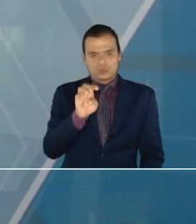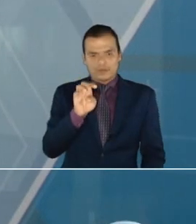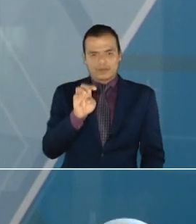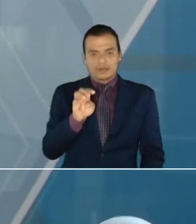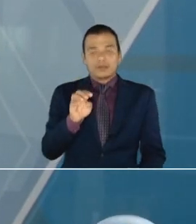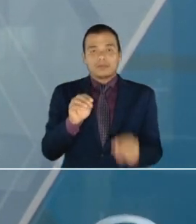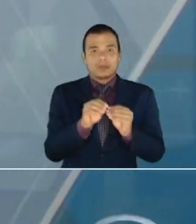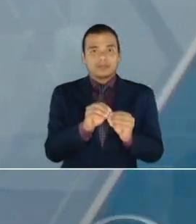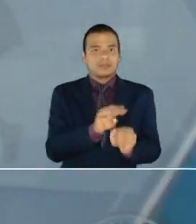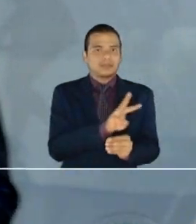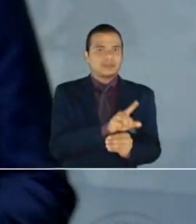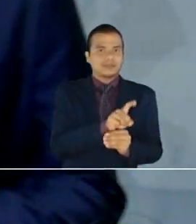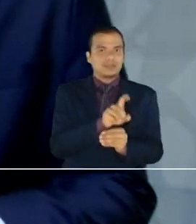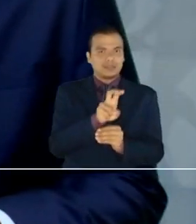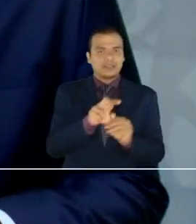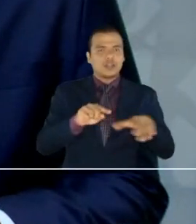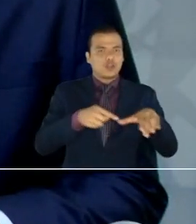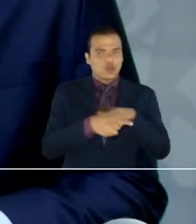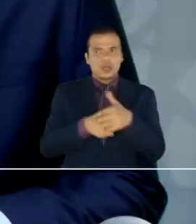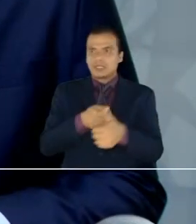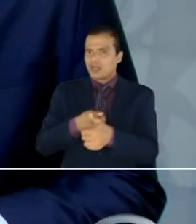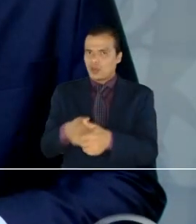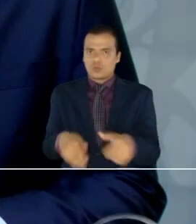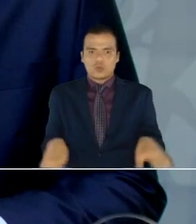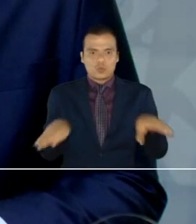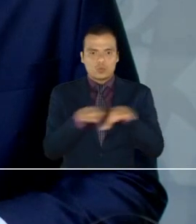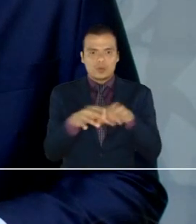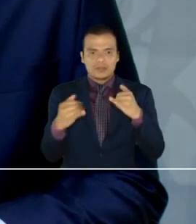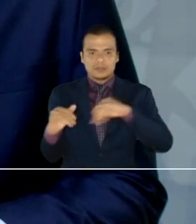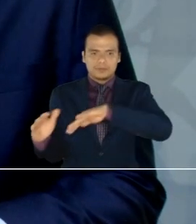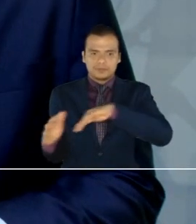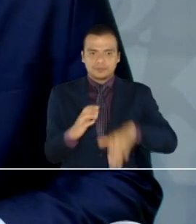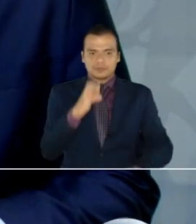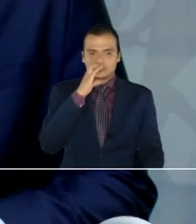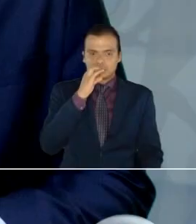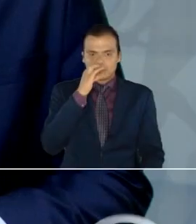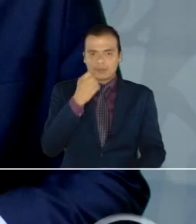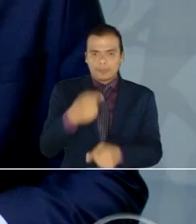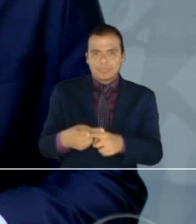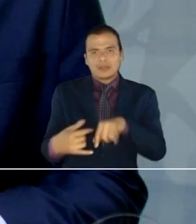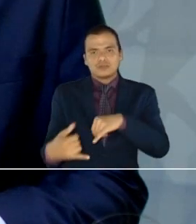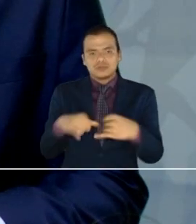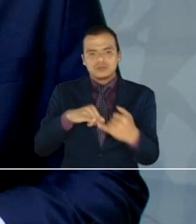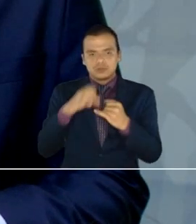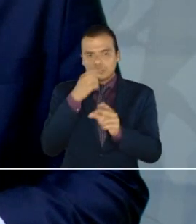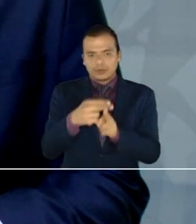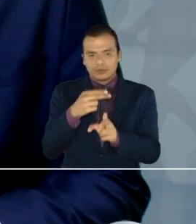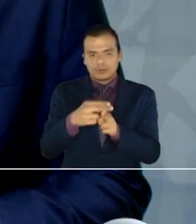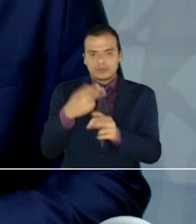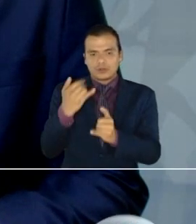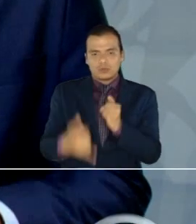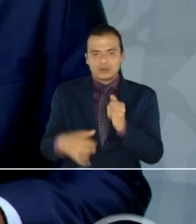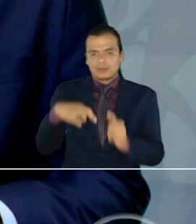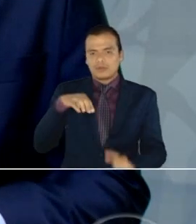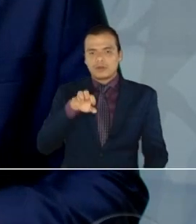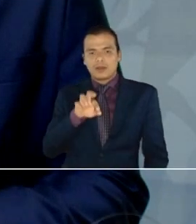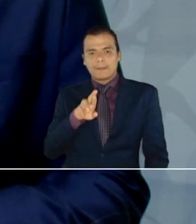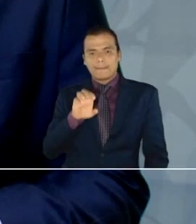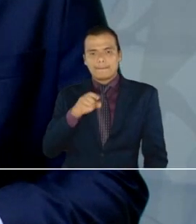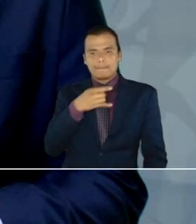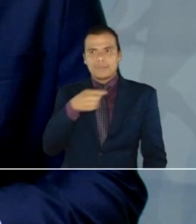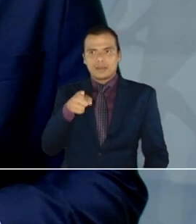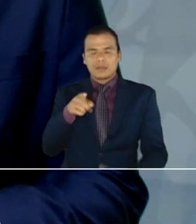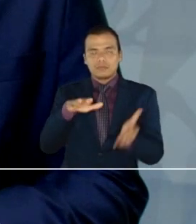Luto en el deporte colombiano por la muerte del exciclista Marlon Pérez en hechos que investigan las autoridades. Fue el primer